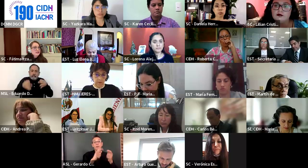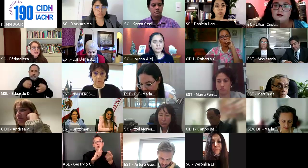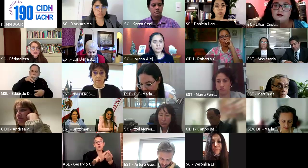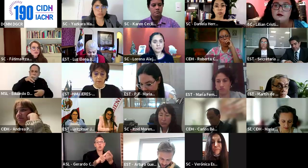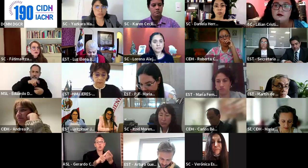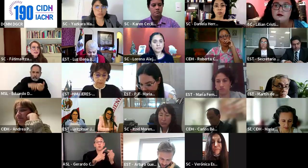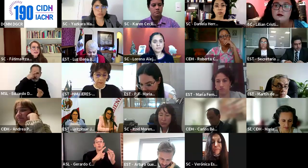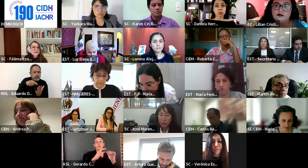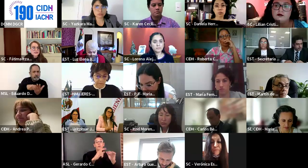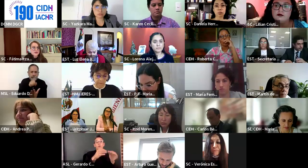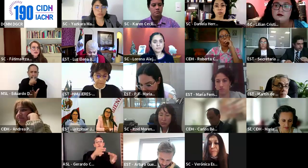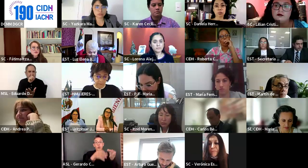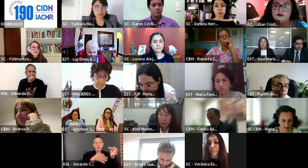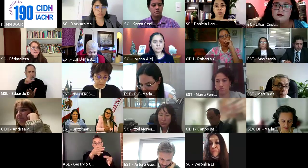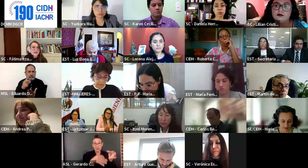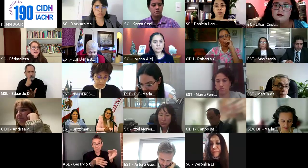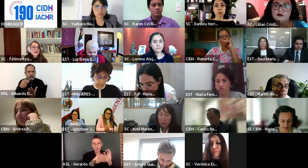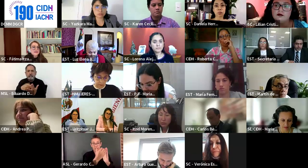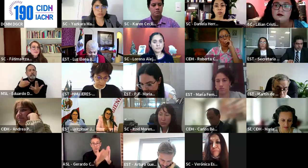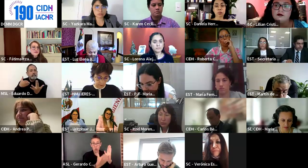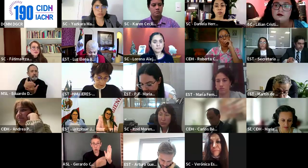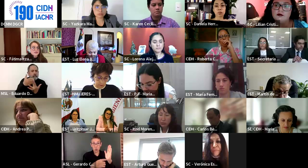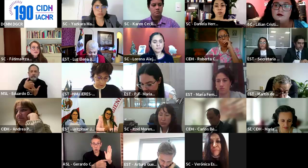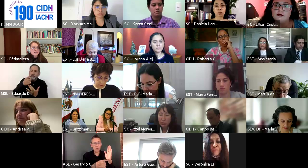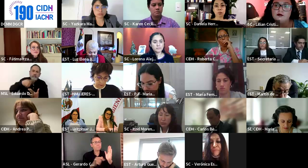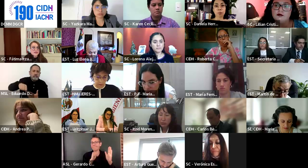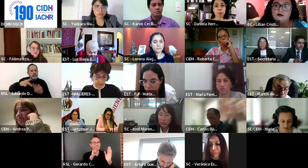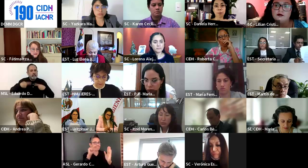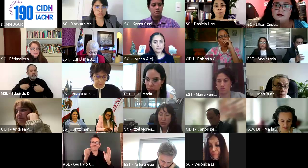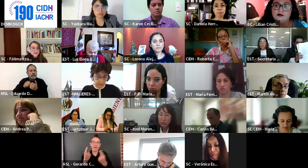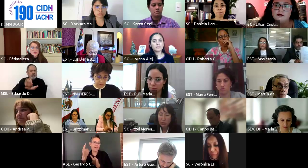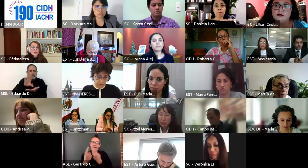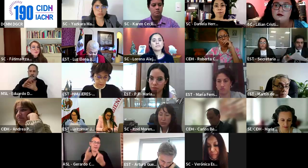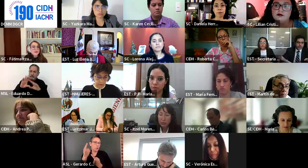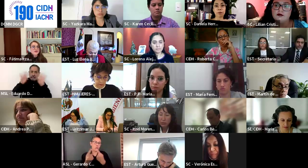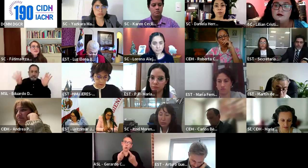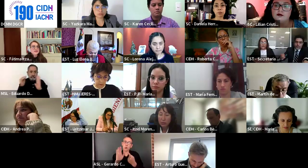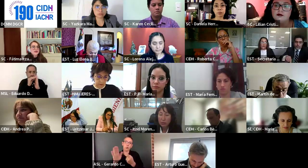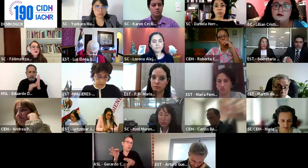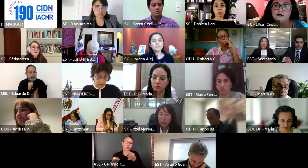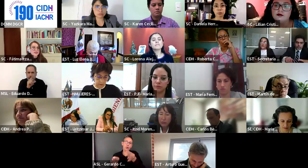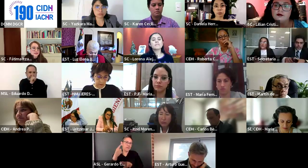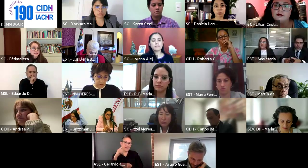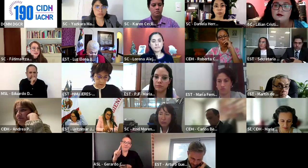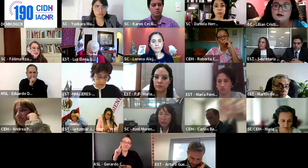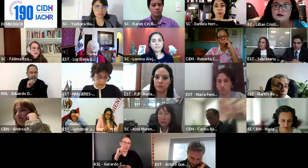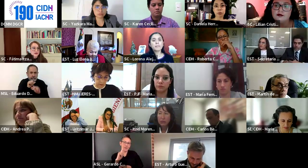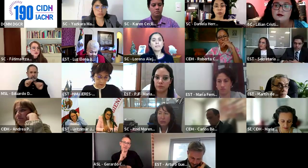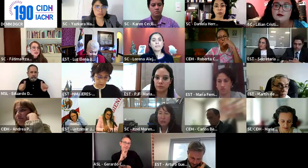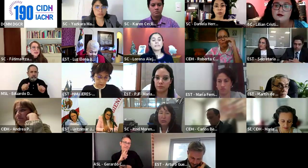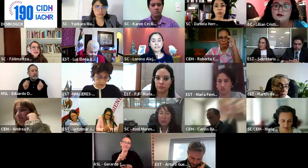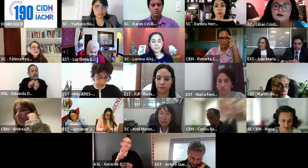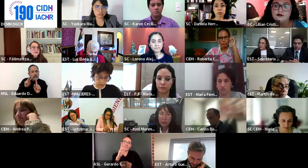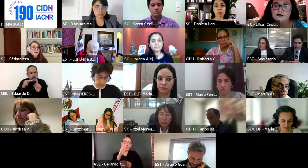está considerando el acceso a la justicia de personas con discapacidad y mucho menos con perspectiva de